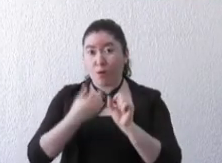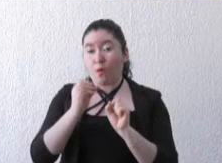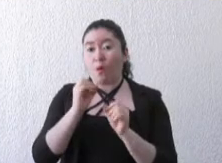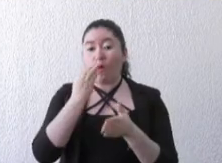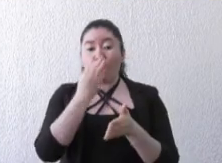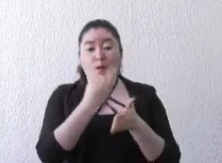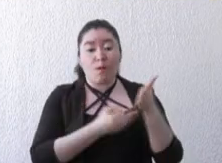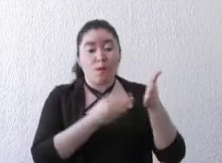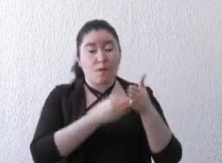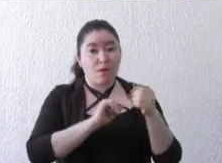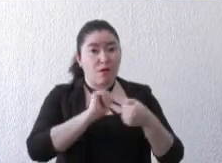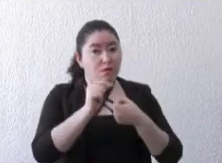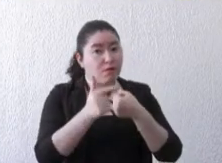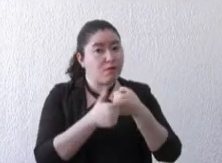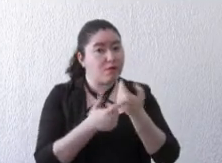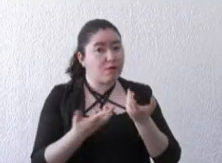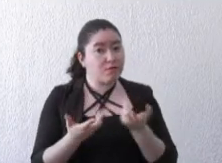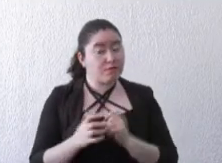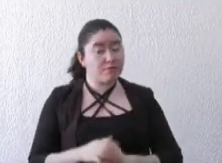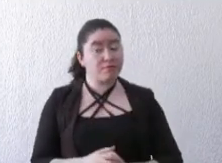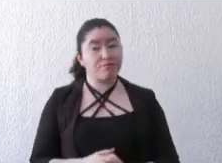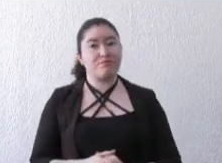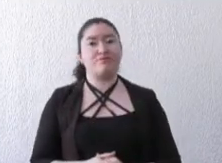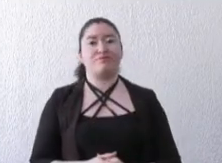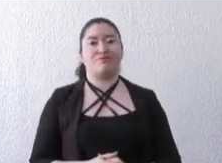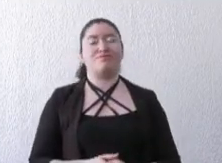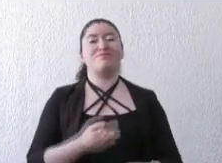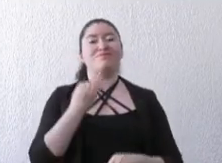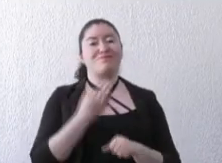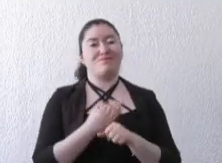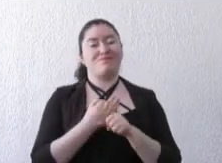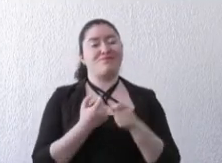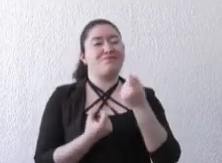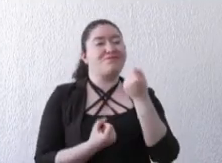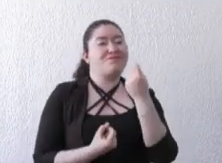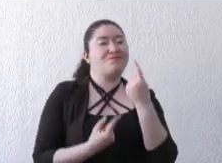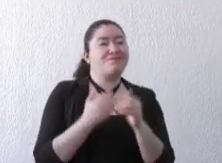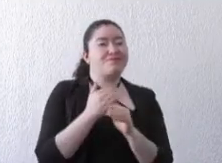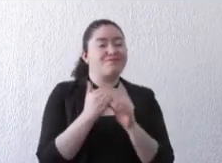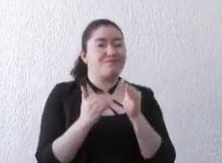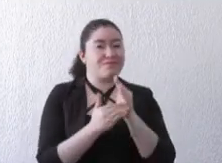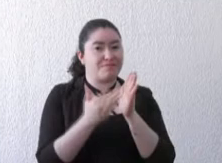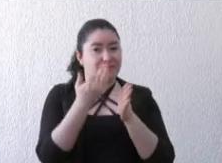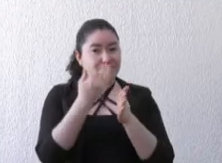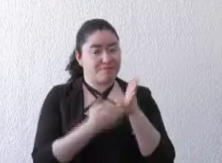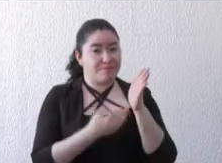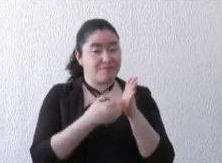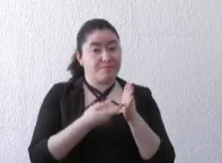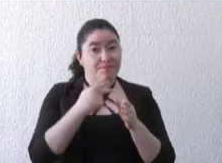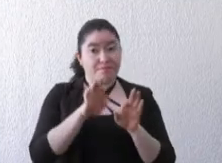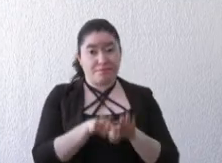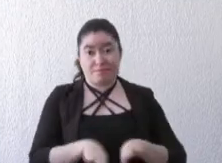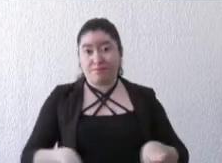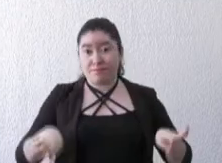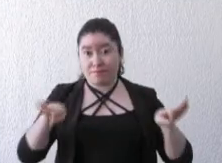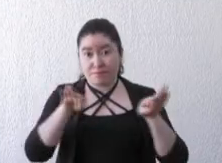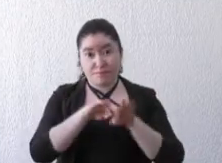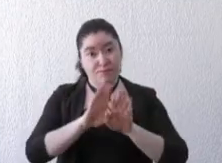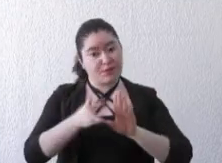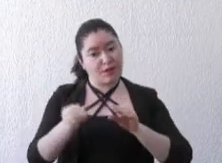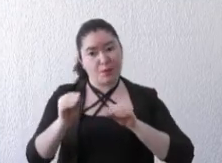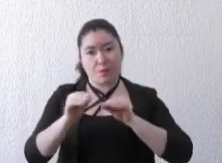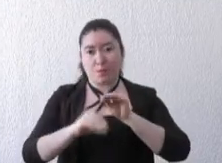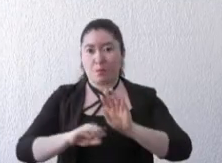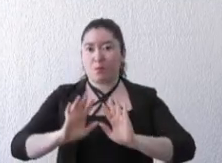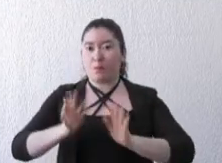algún equipamiento. Todavía requiere algún equipamiento adicional, pero la parte fundamental está lista. Quizá